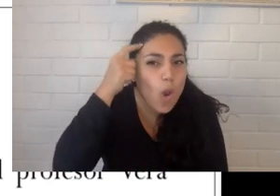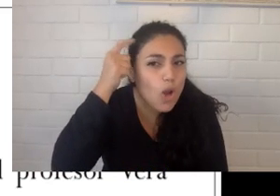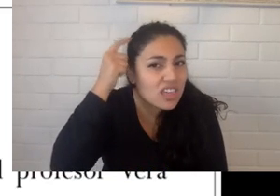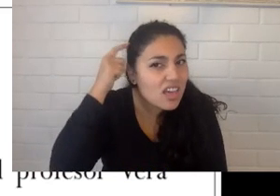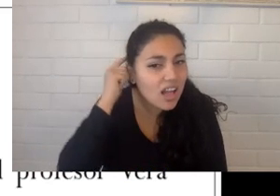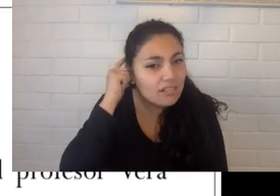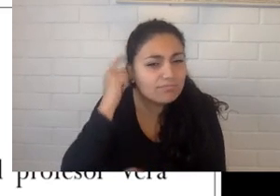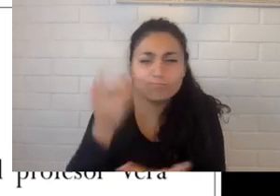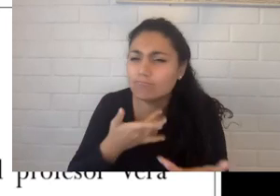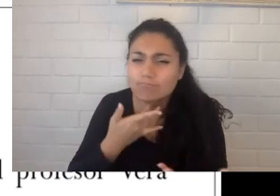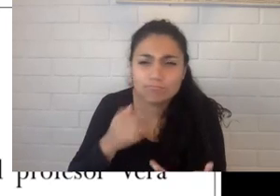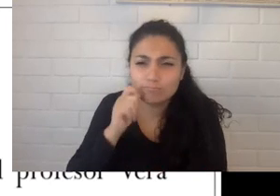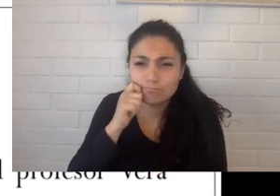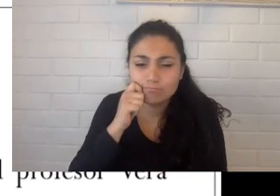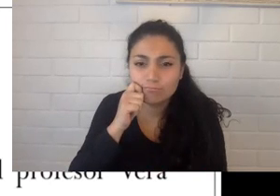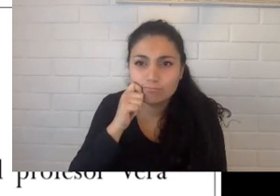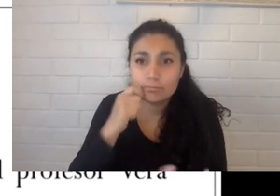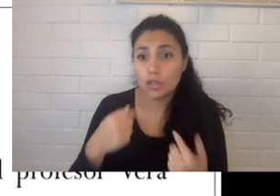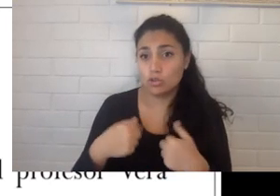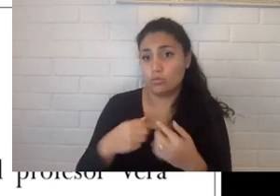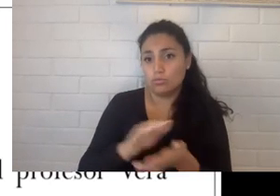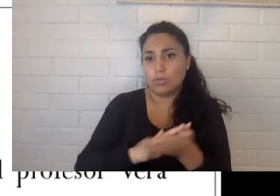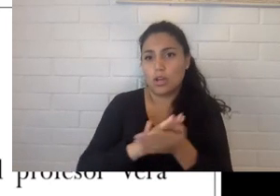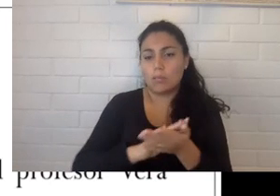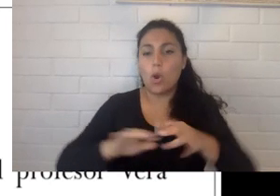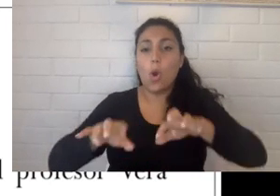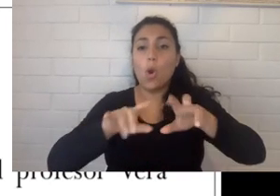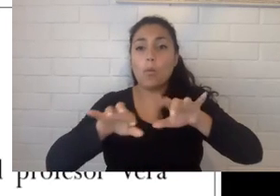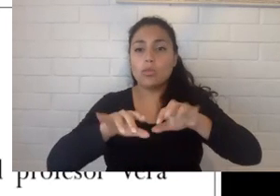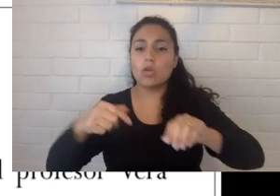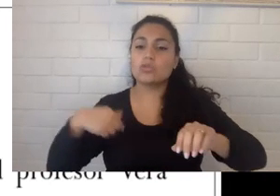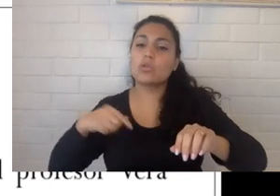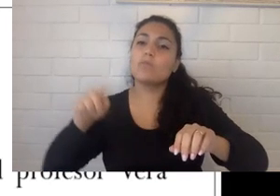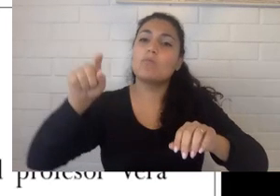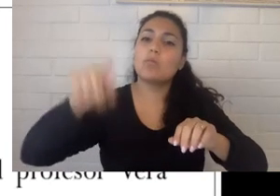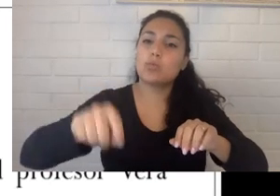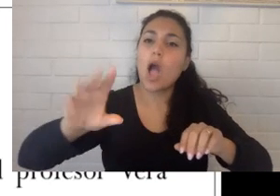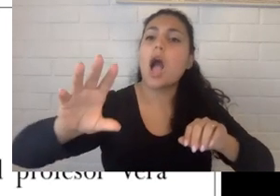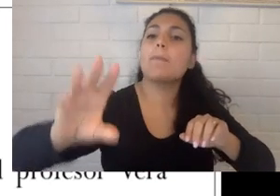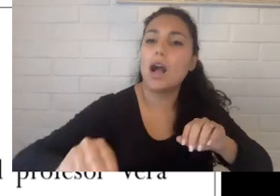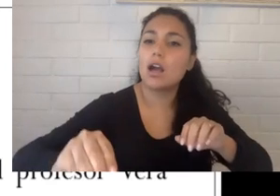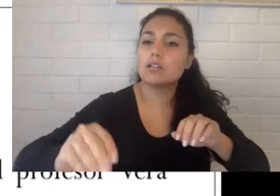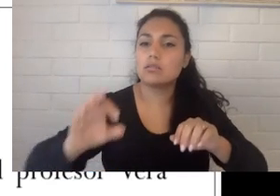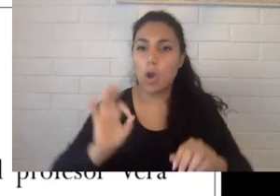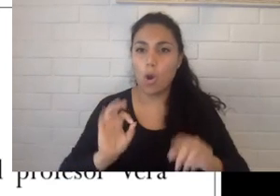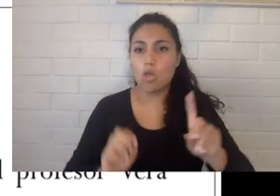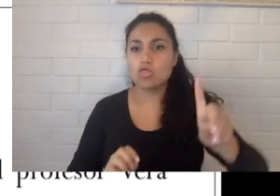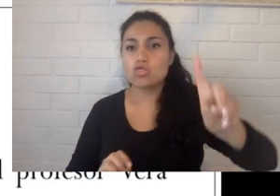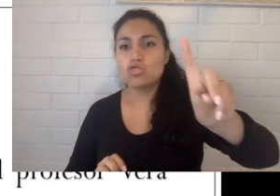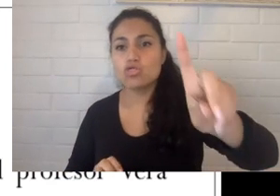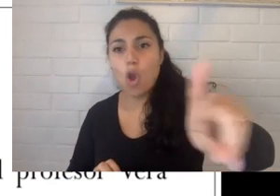esto? Yo, para poder ir a apagar el computador, o para mover y tocar ahora la pantalla, primero